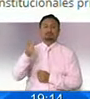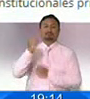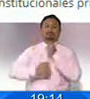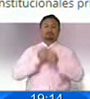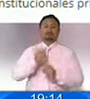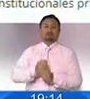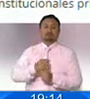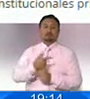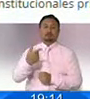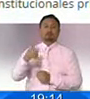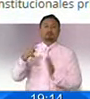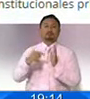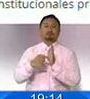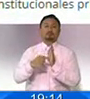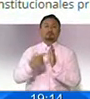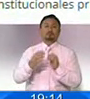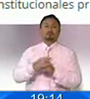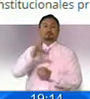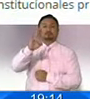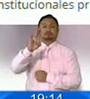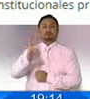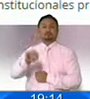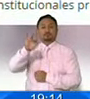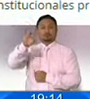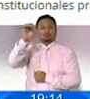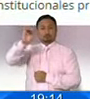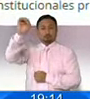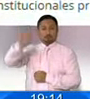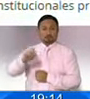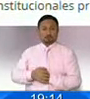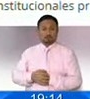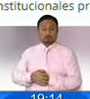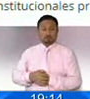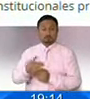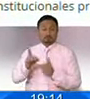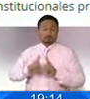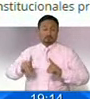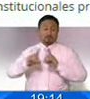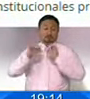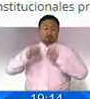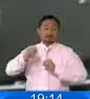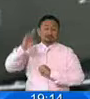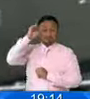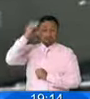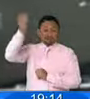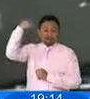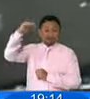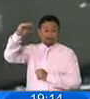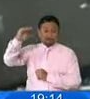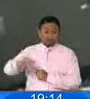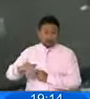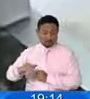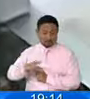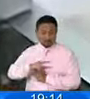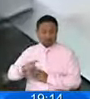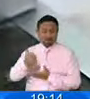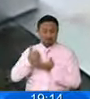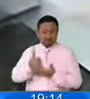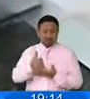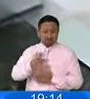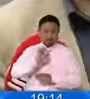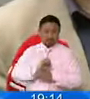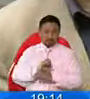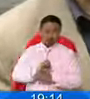plazo con una tasa de interés de 7,8%, cifra que si bien es menor a deudas anteriores, no es conveniente para el país,